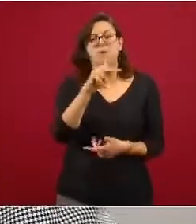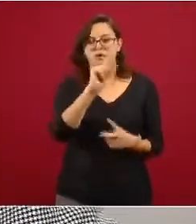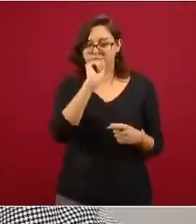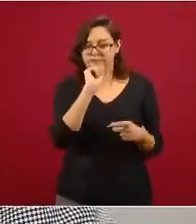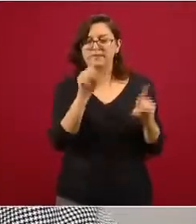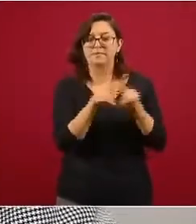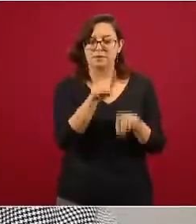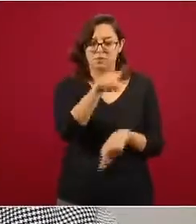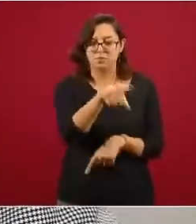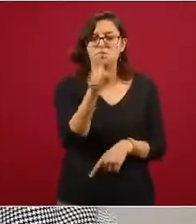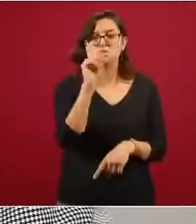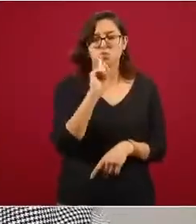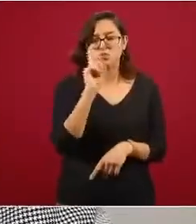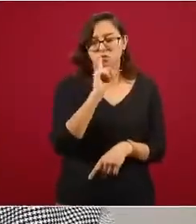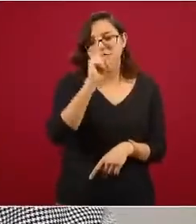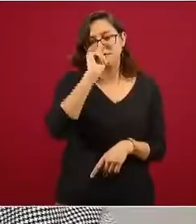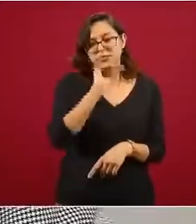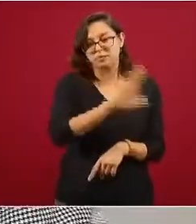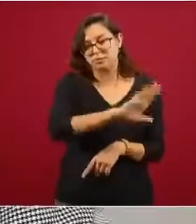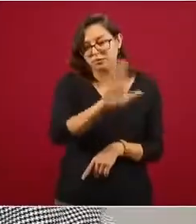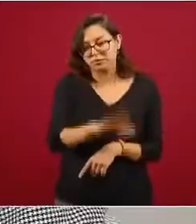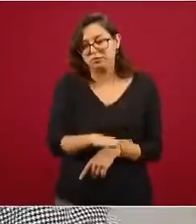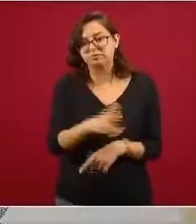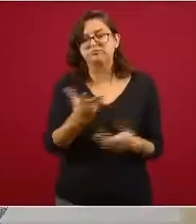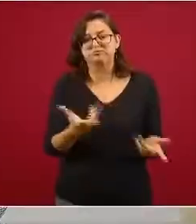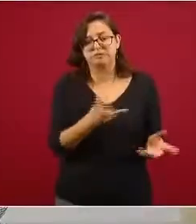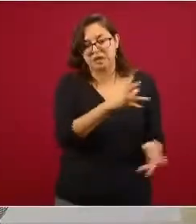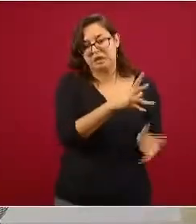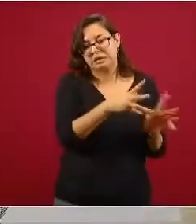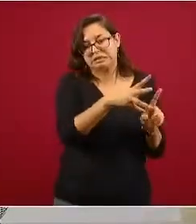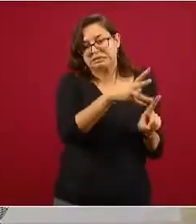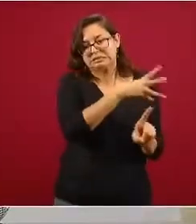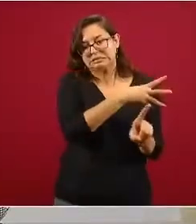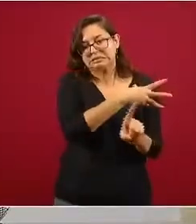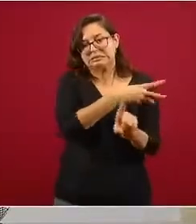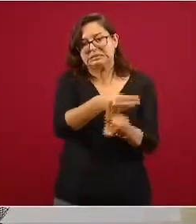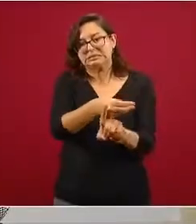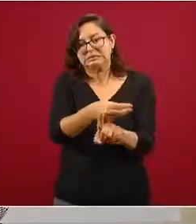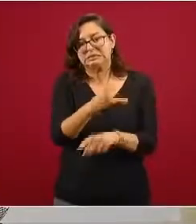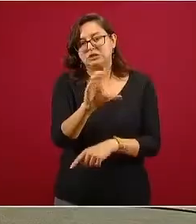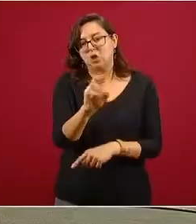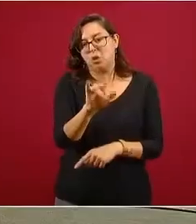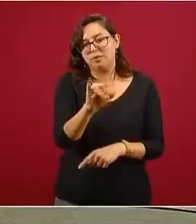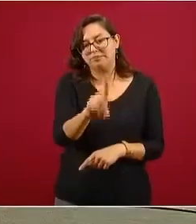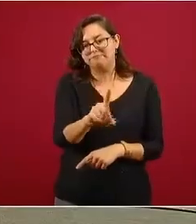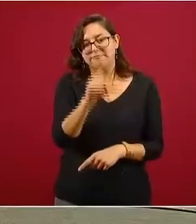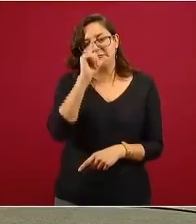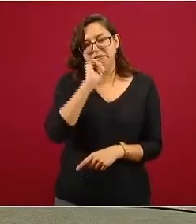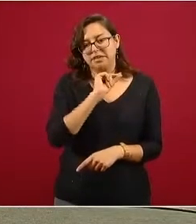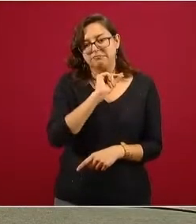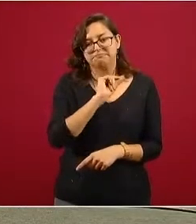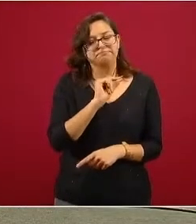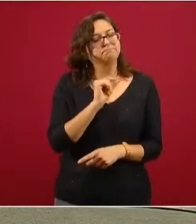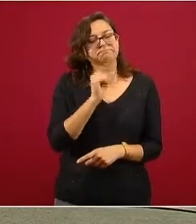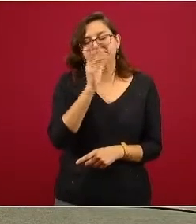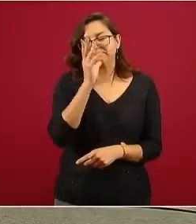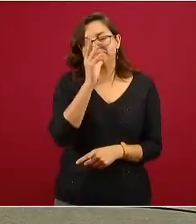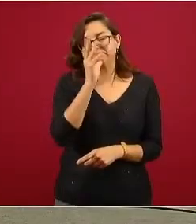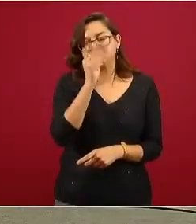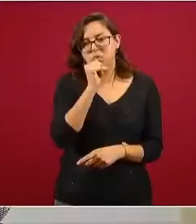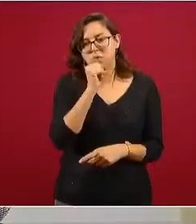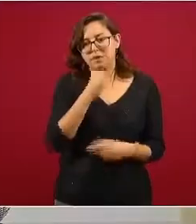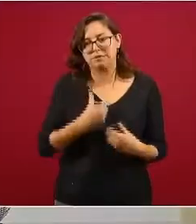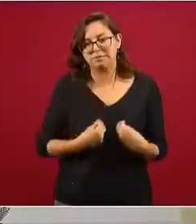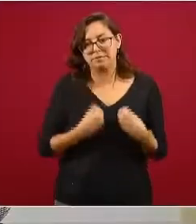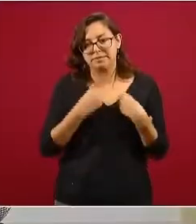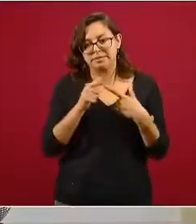vida atendiendo a las personas en su comunidad, se contagió por COVID y lamentablemente no logró salir adelante. El día de